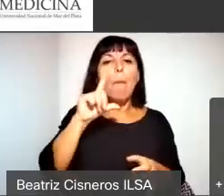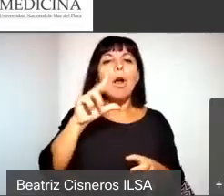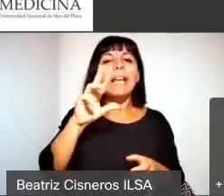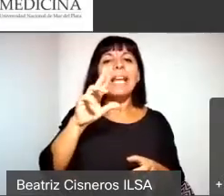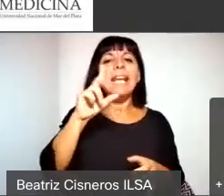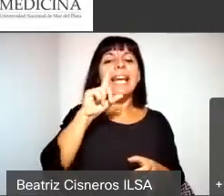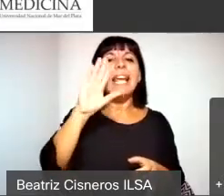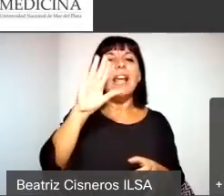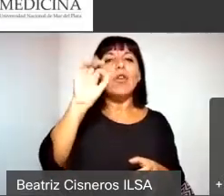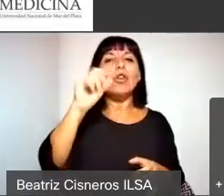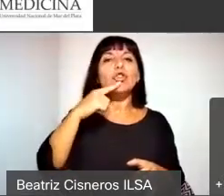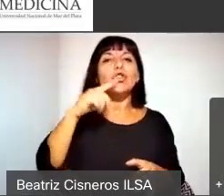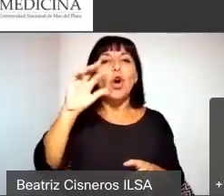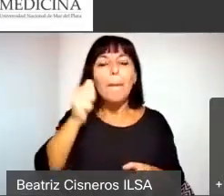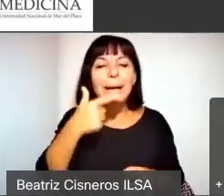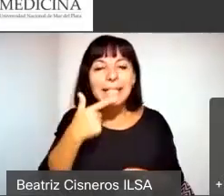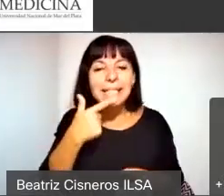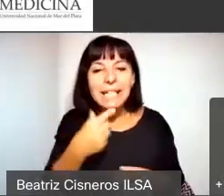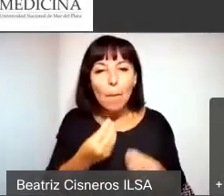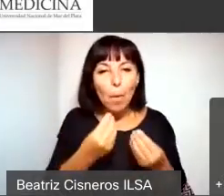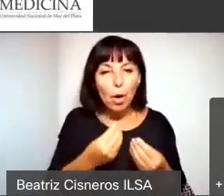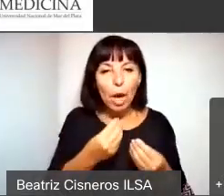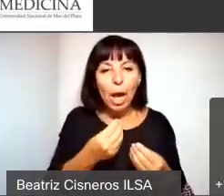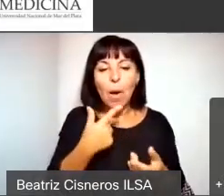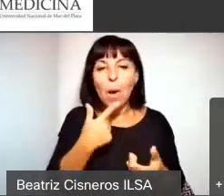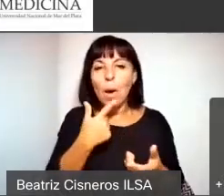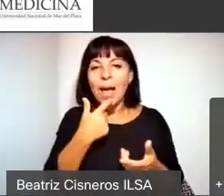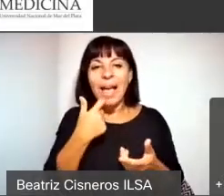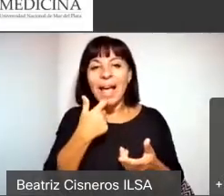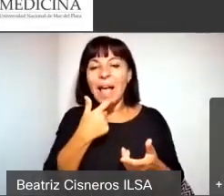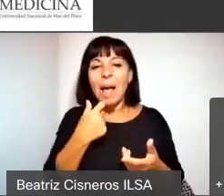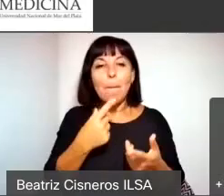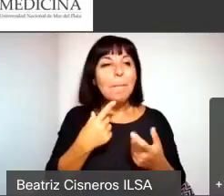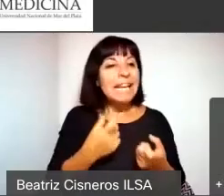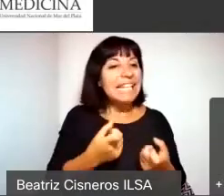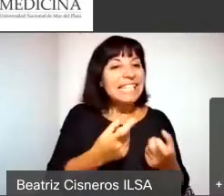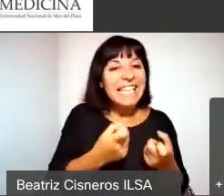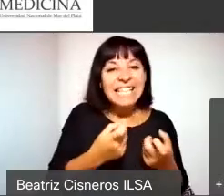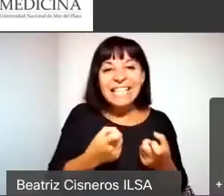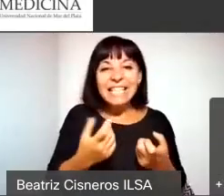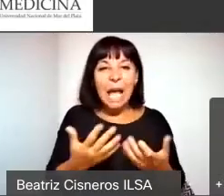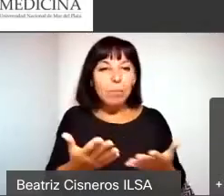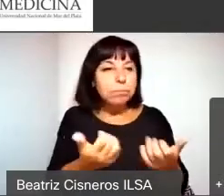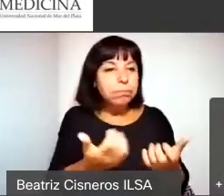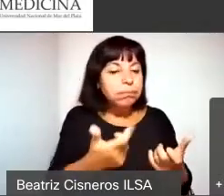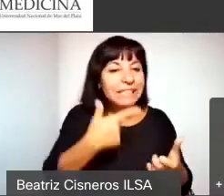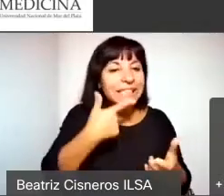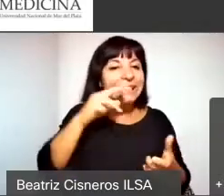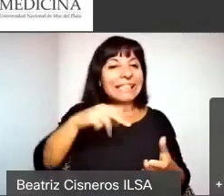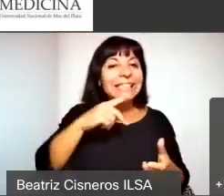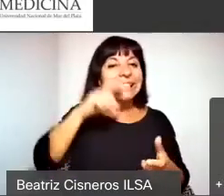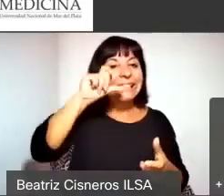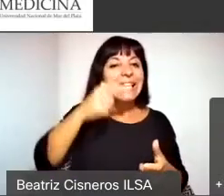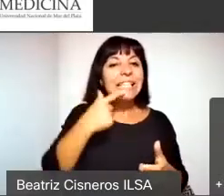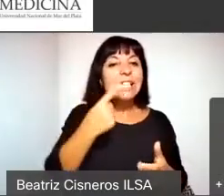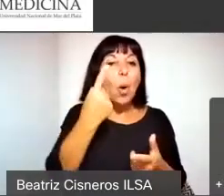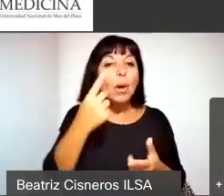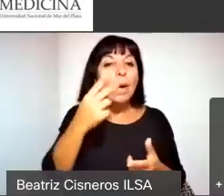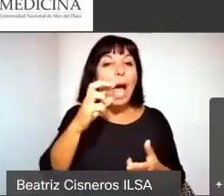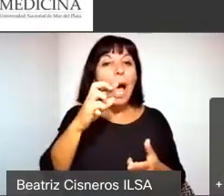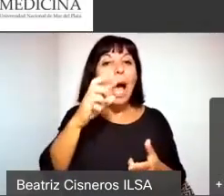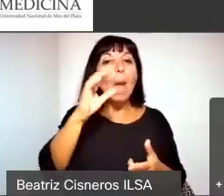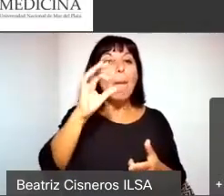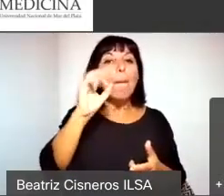lugar cuando existe una elevada demanda para la síntesis de una proteína. Cuando la célula tiene que producir una